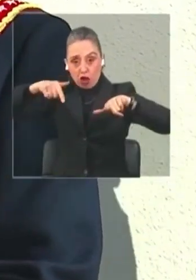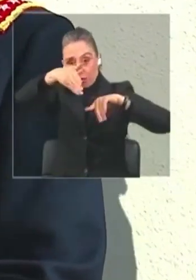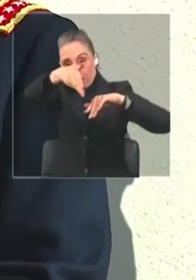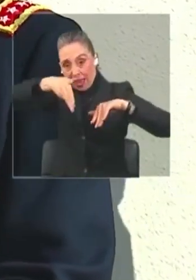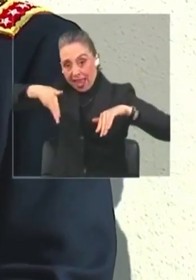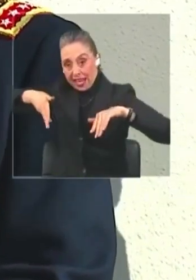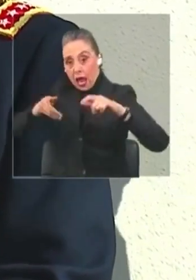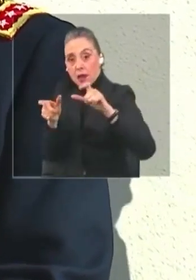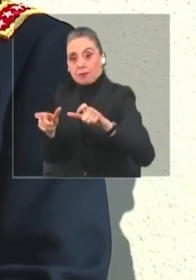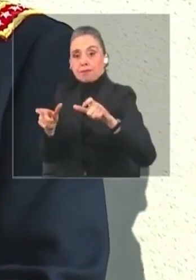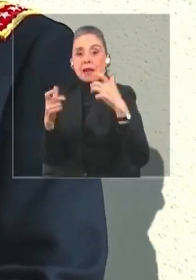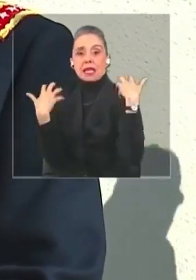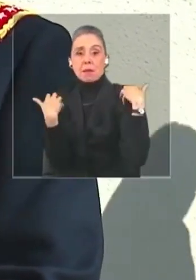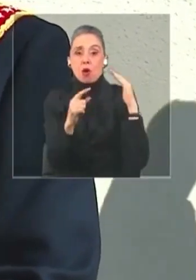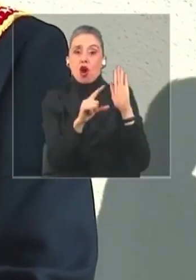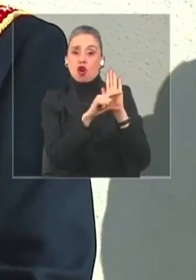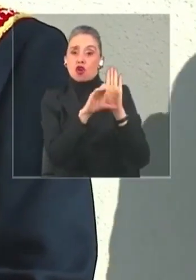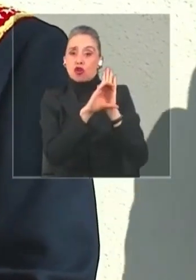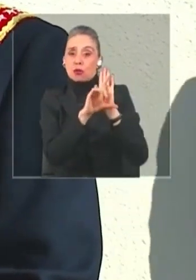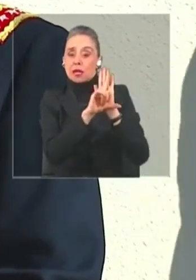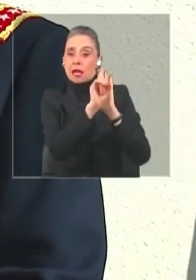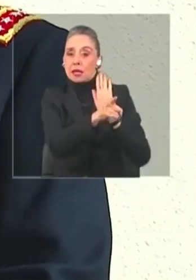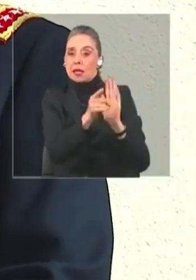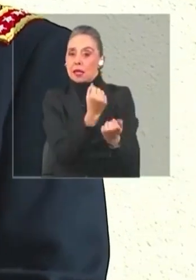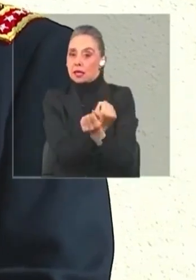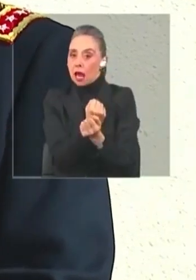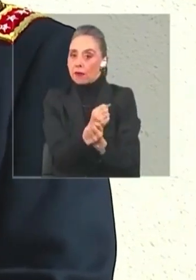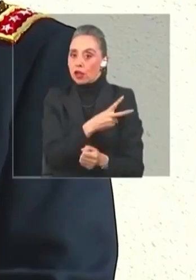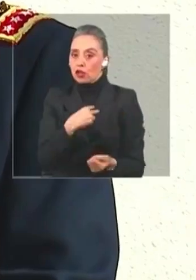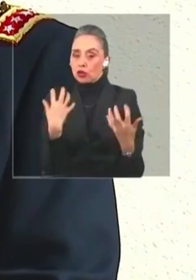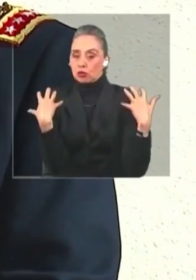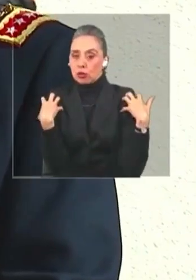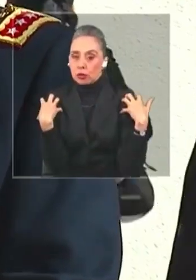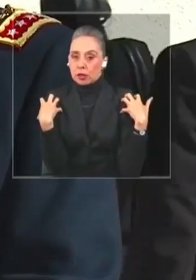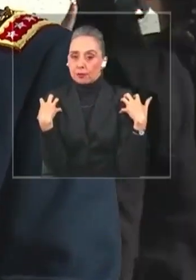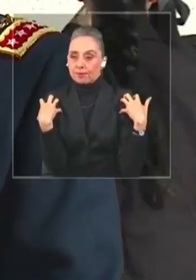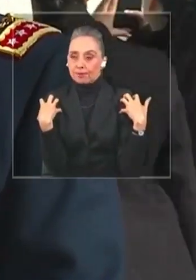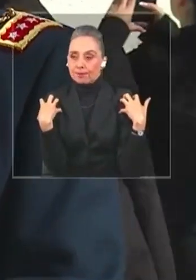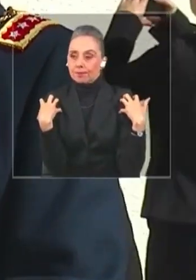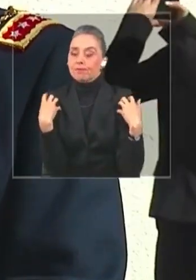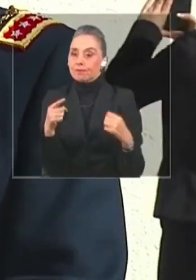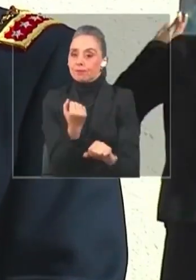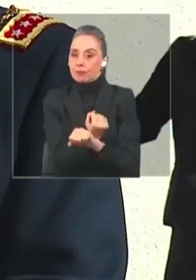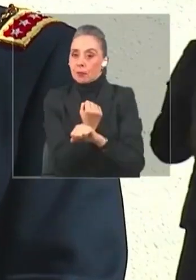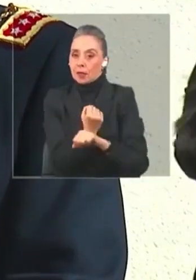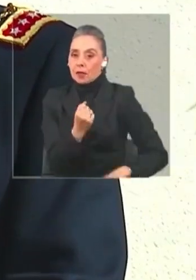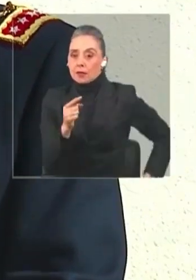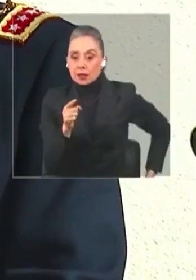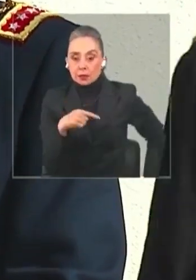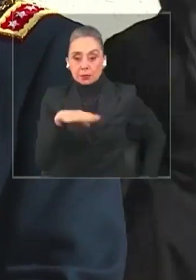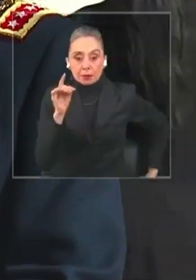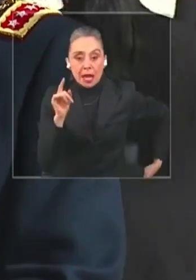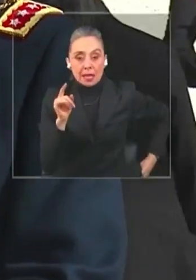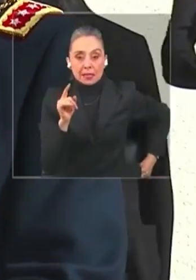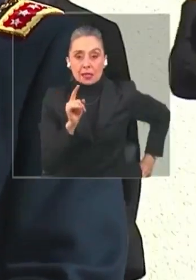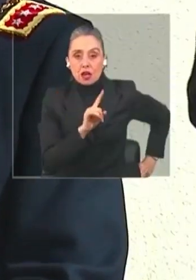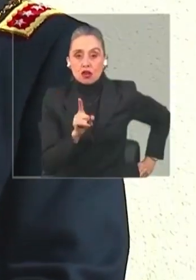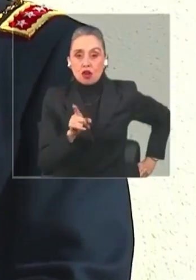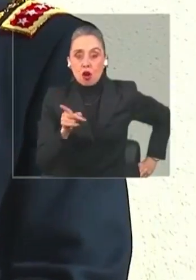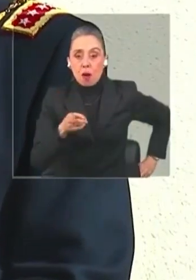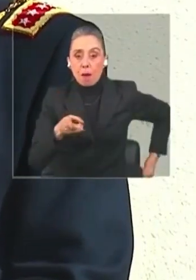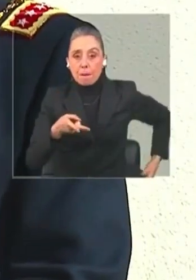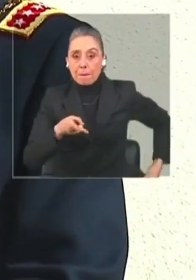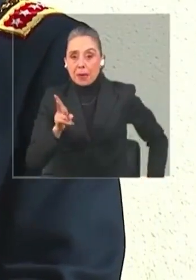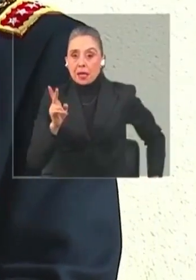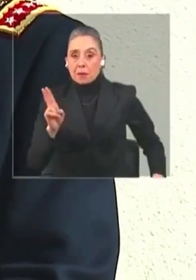carabinero. Nosotros tenemos la tarea hoy día de apoyar a carabineros, especialmente en aquellos pasos no habilitados,